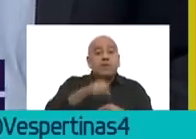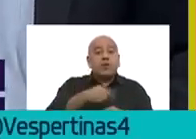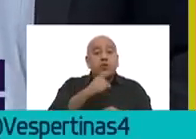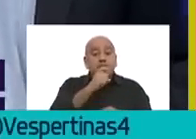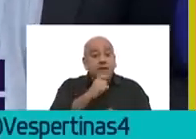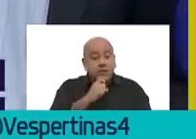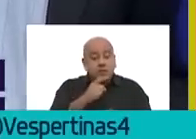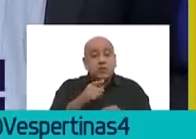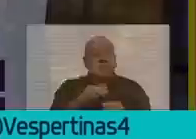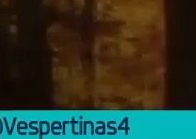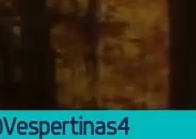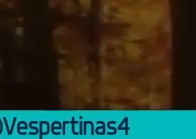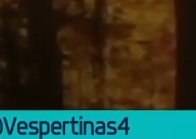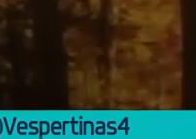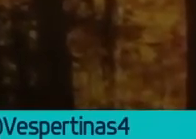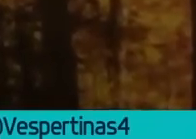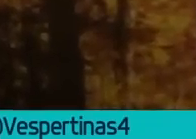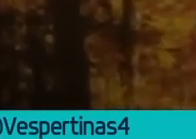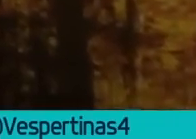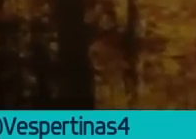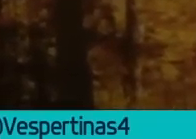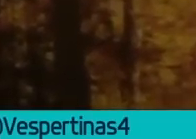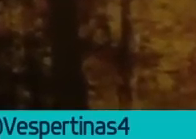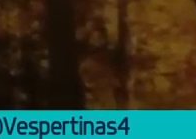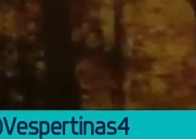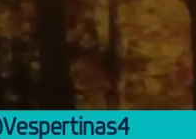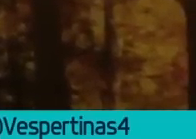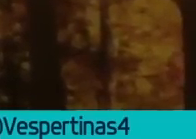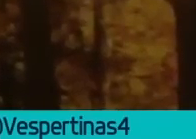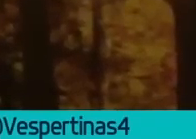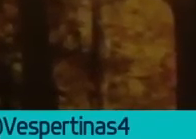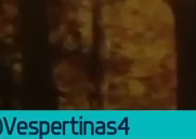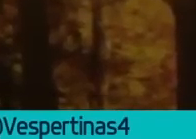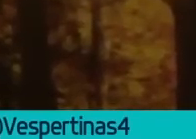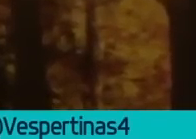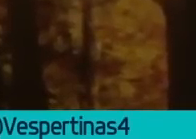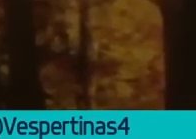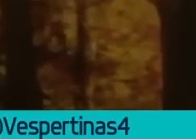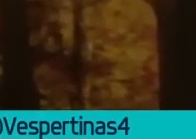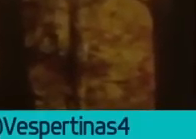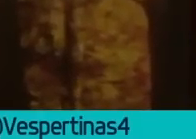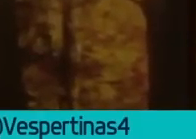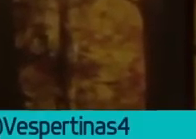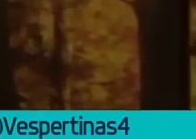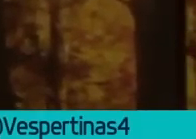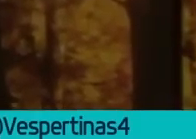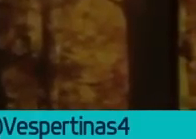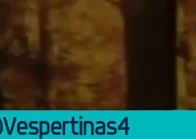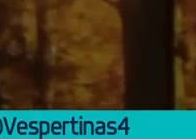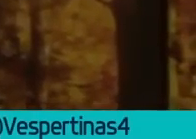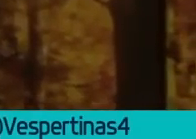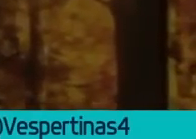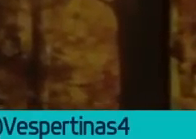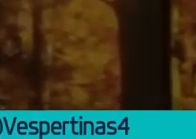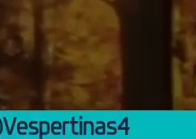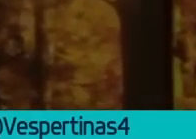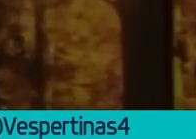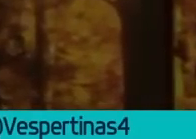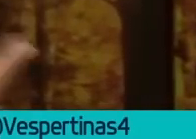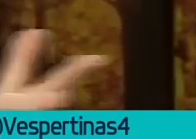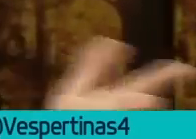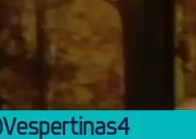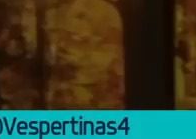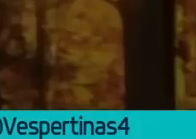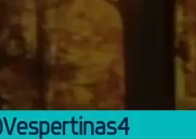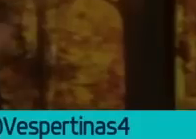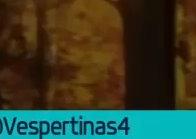mágico a veces uno le boca ya veces no pero bueno más allá de eso más allá del chiste lo que digo es que eso se podría haber corregido y